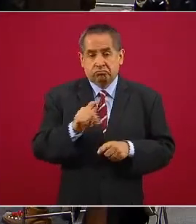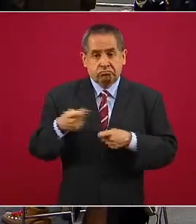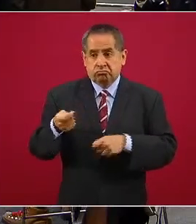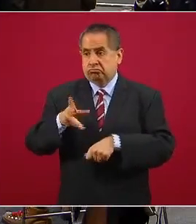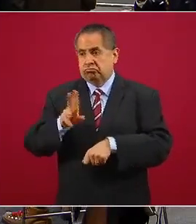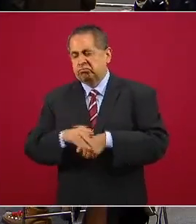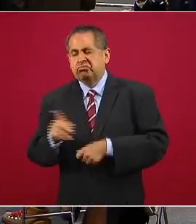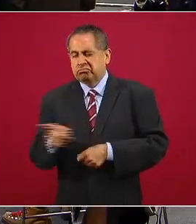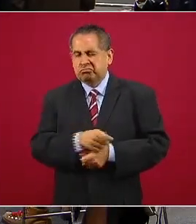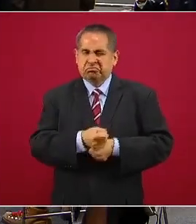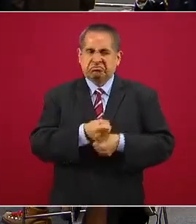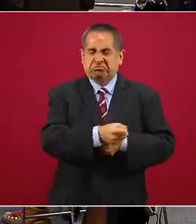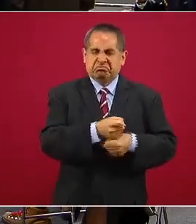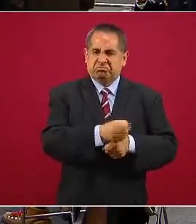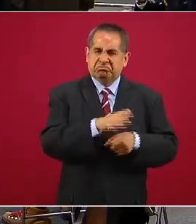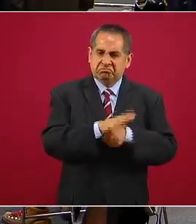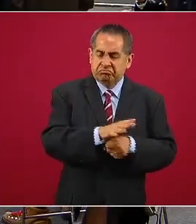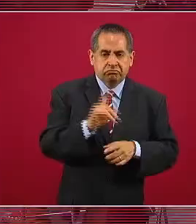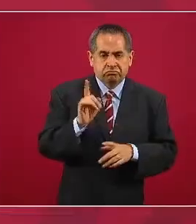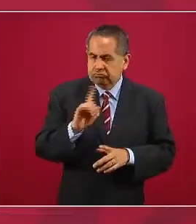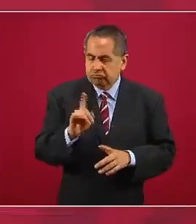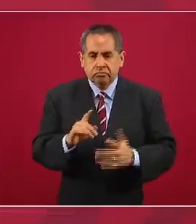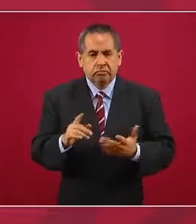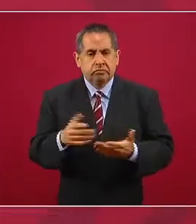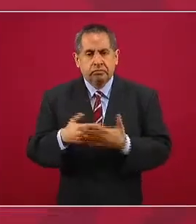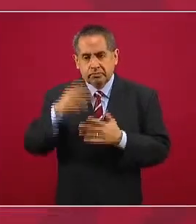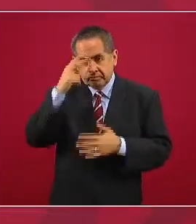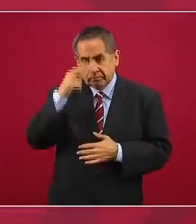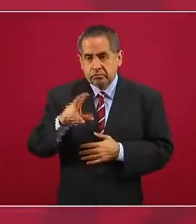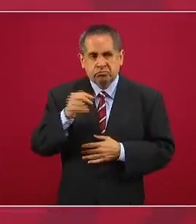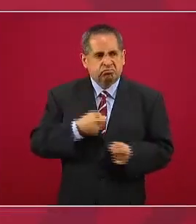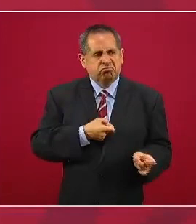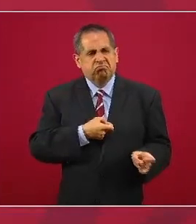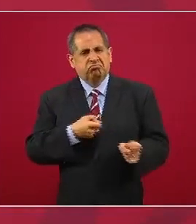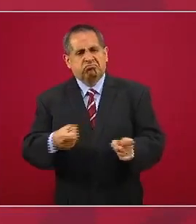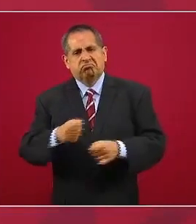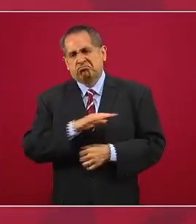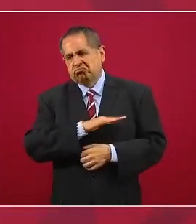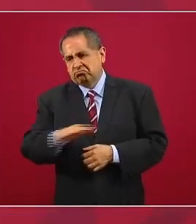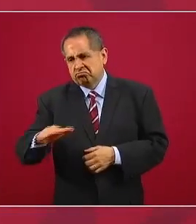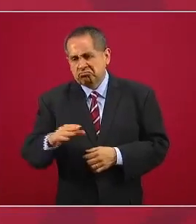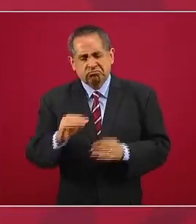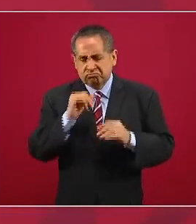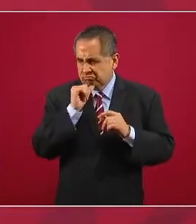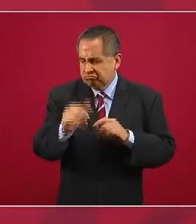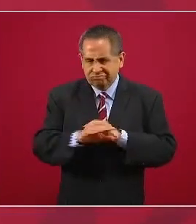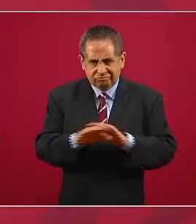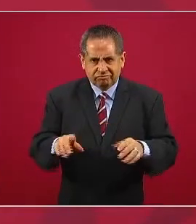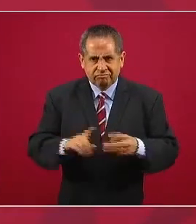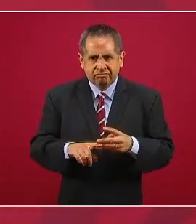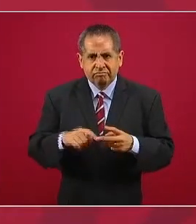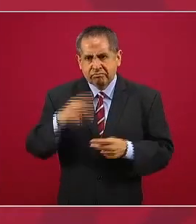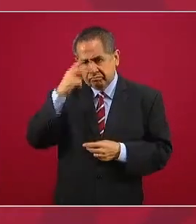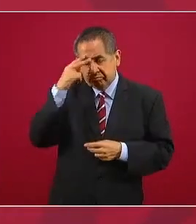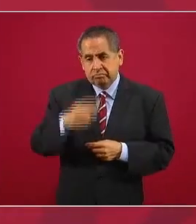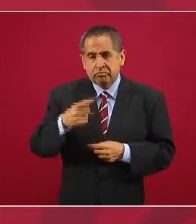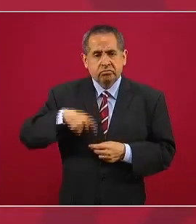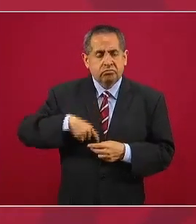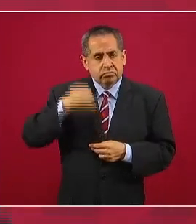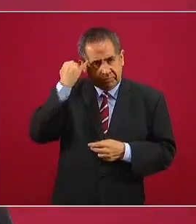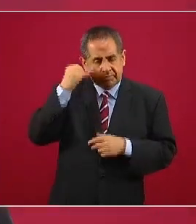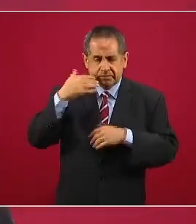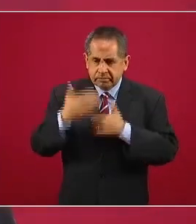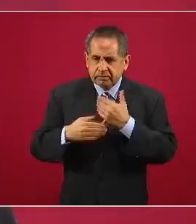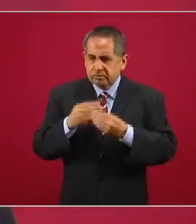permite. En México no hay masacres. En México estamos